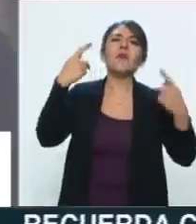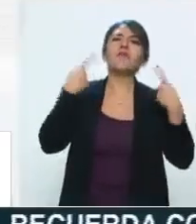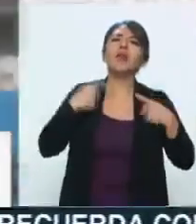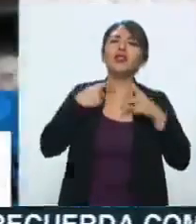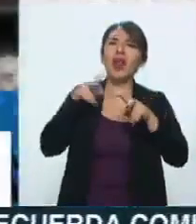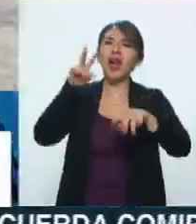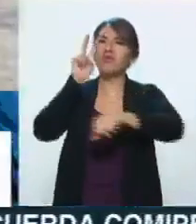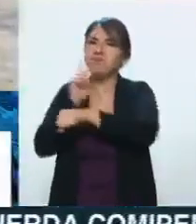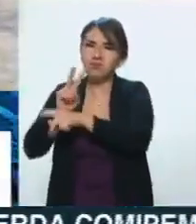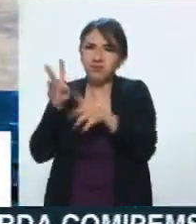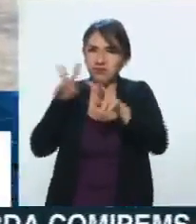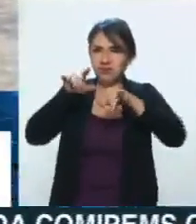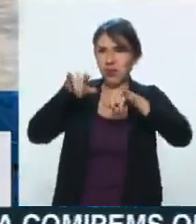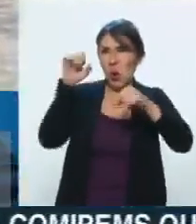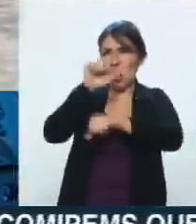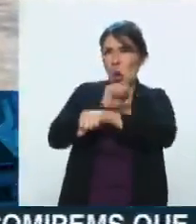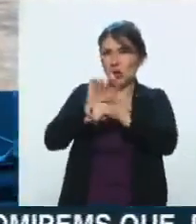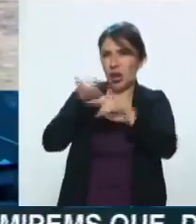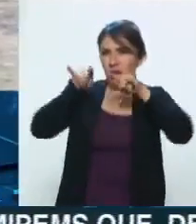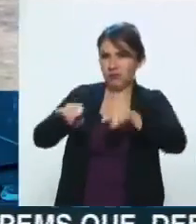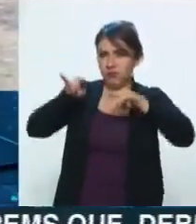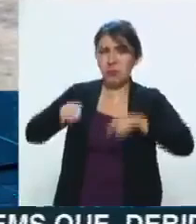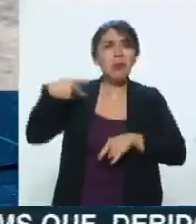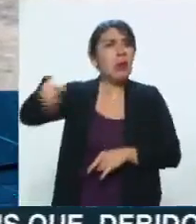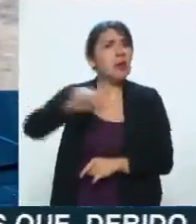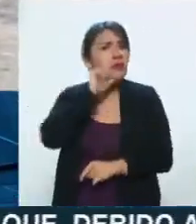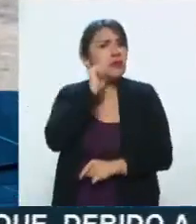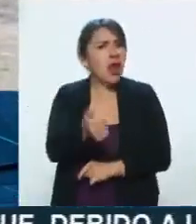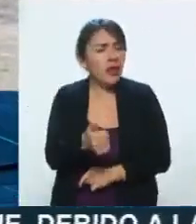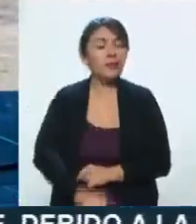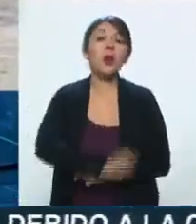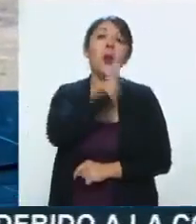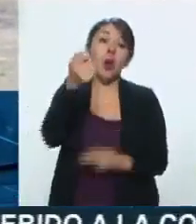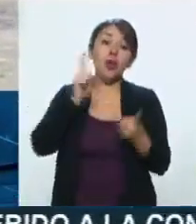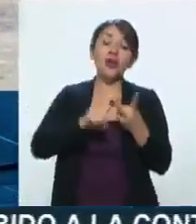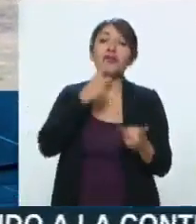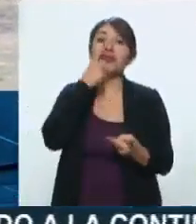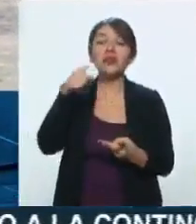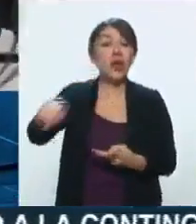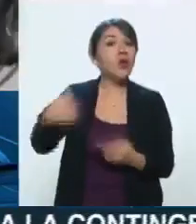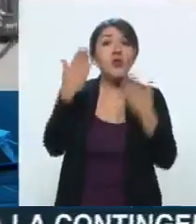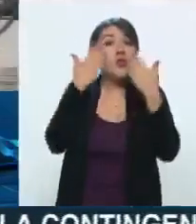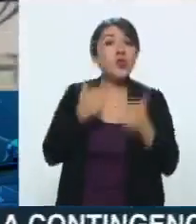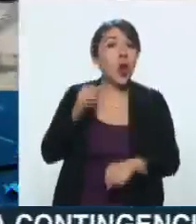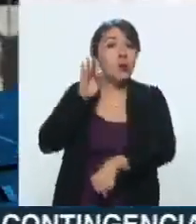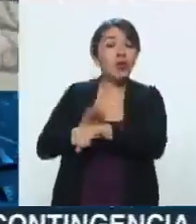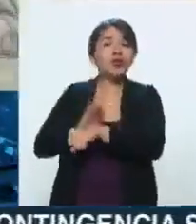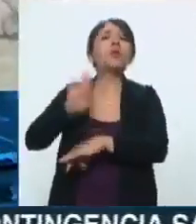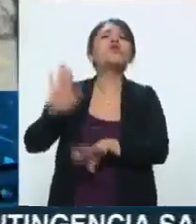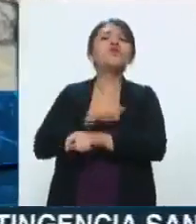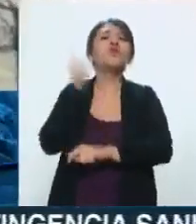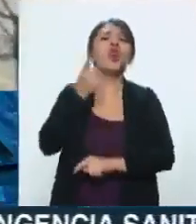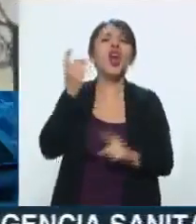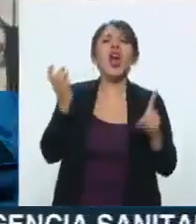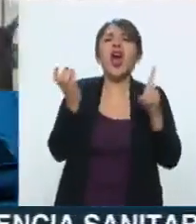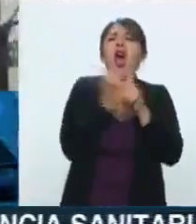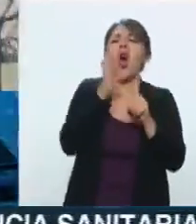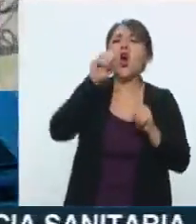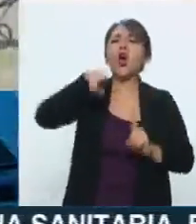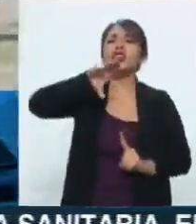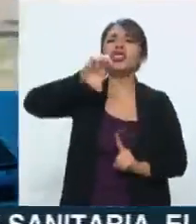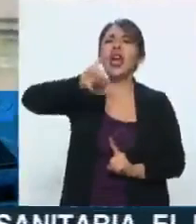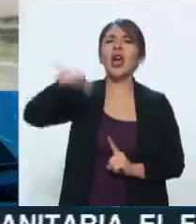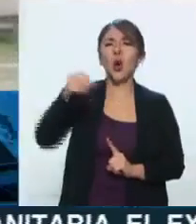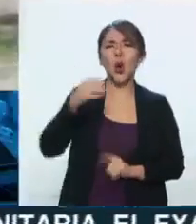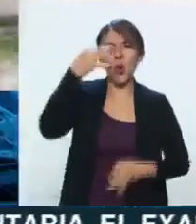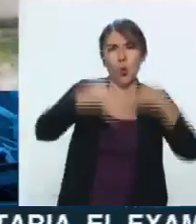tenía nada. La otra versión señala que no tenía protección porque el Consejo de la Judicatura consideró que